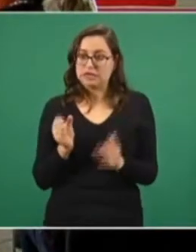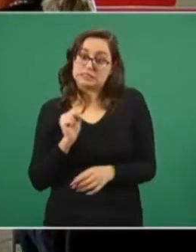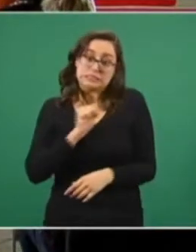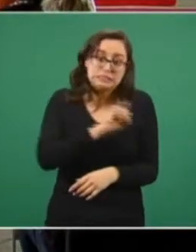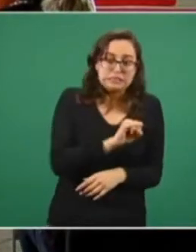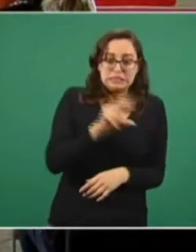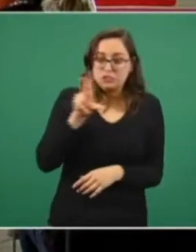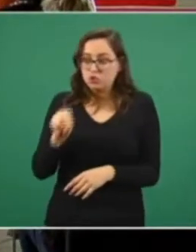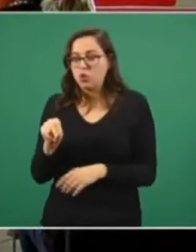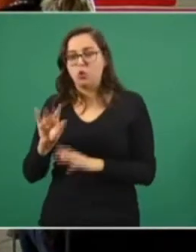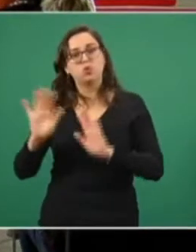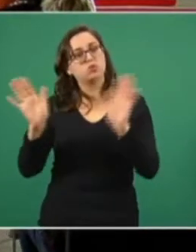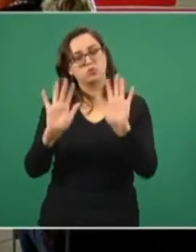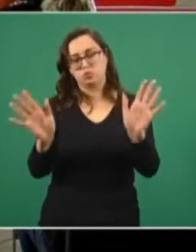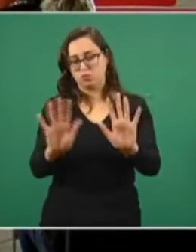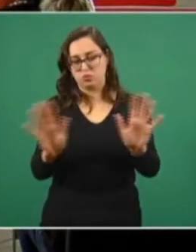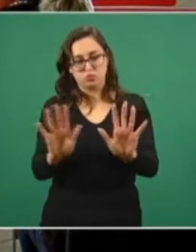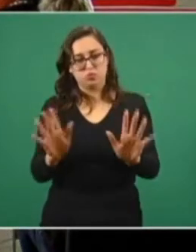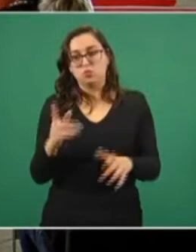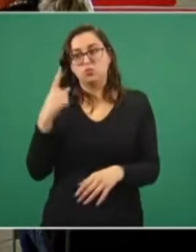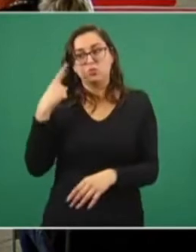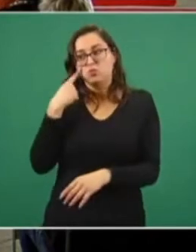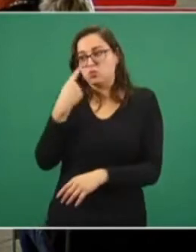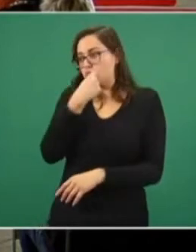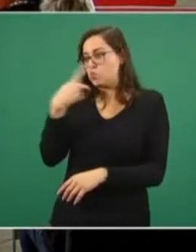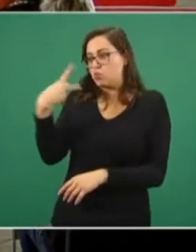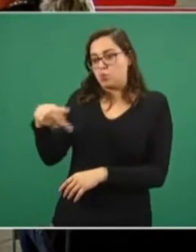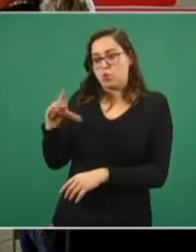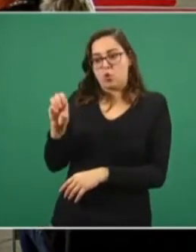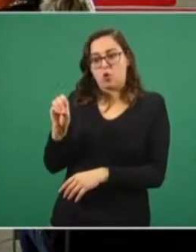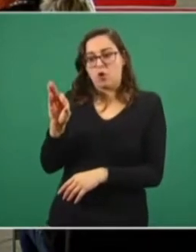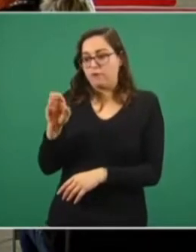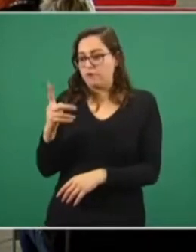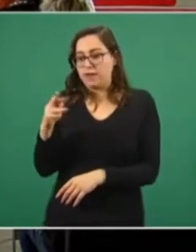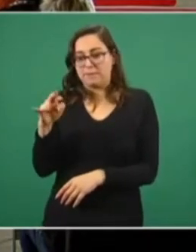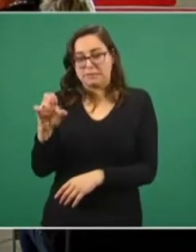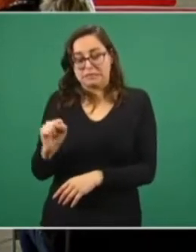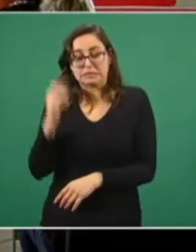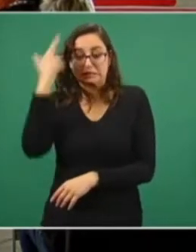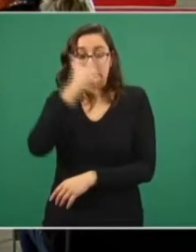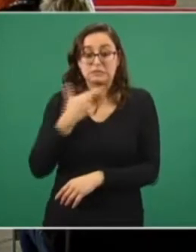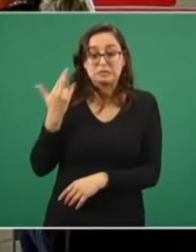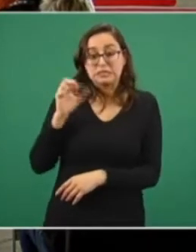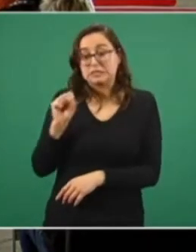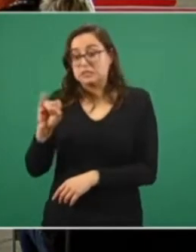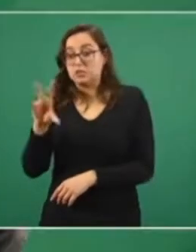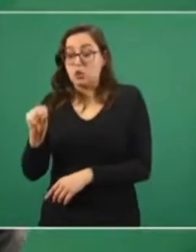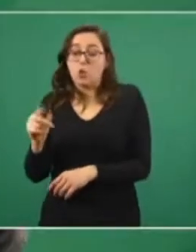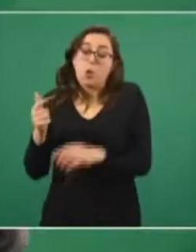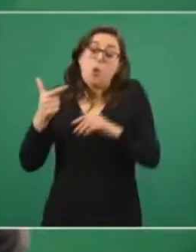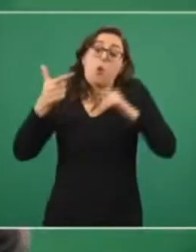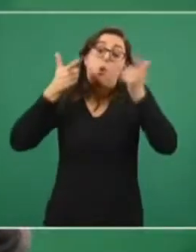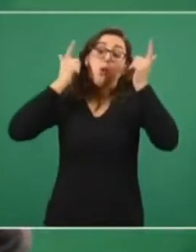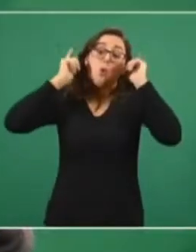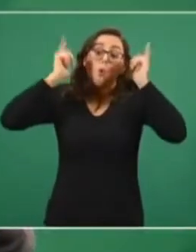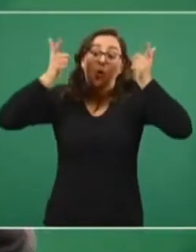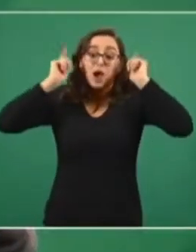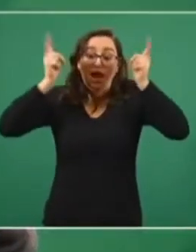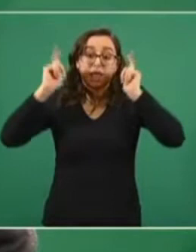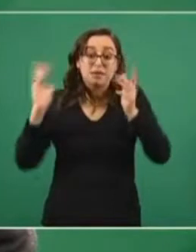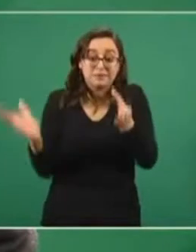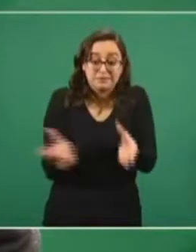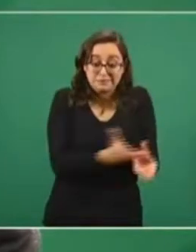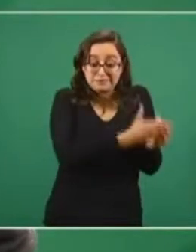hará COFEPRIS en forma autónoma respecto a ese expediente, pero ojalá que el